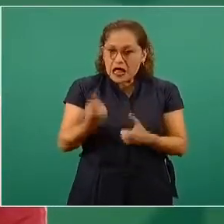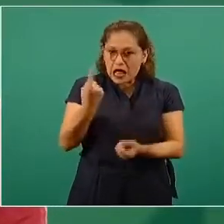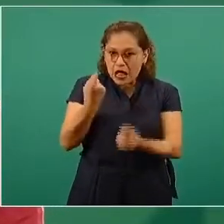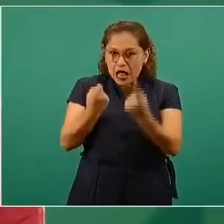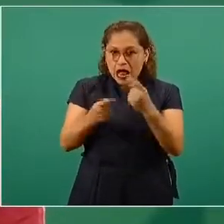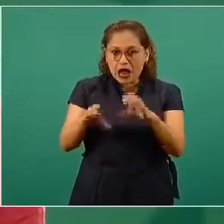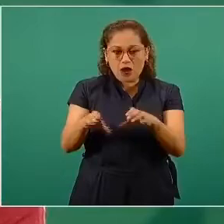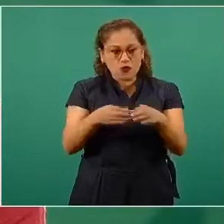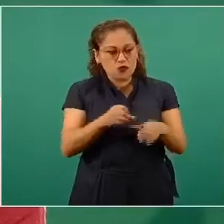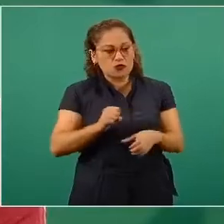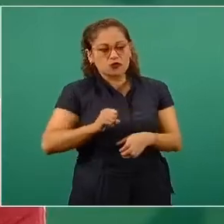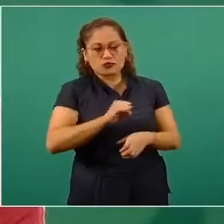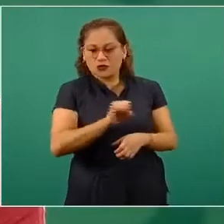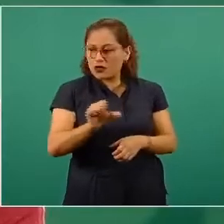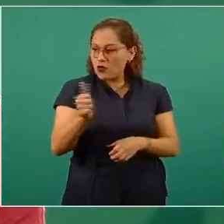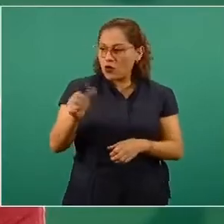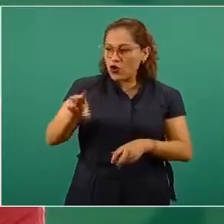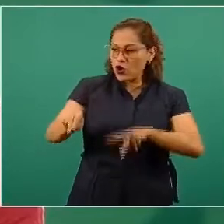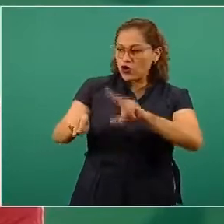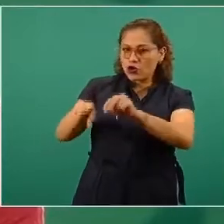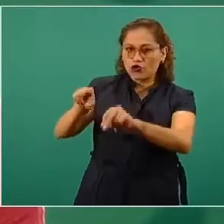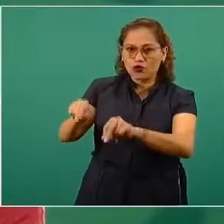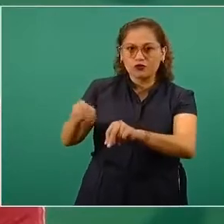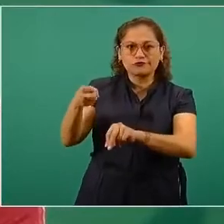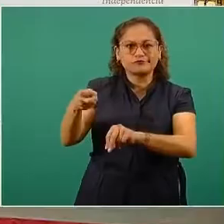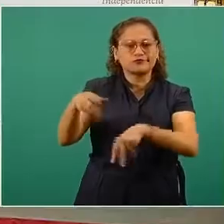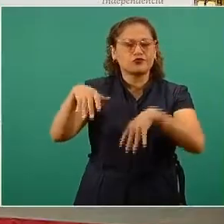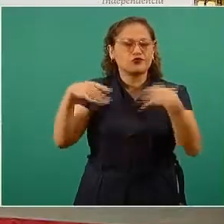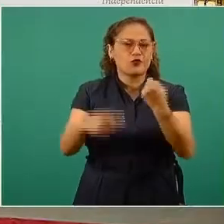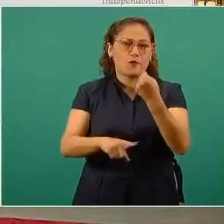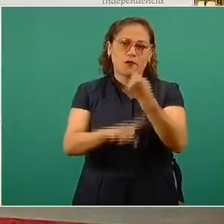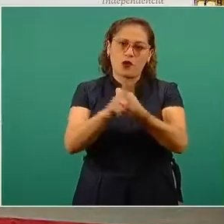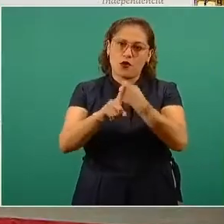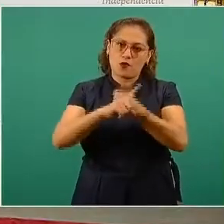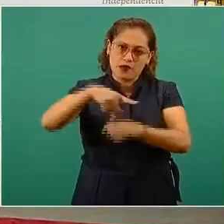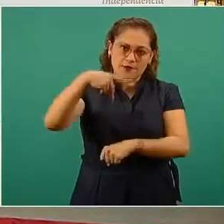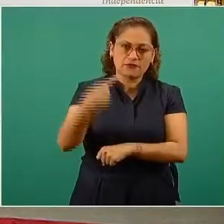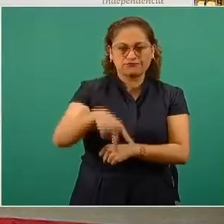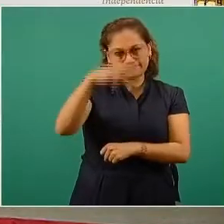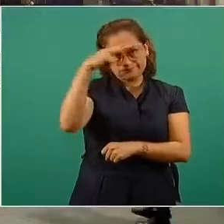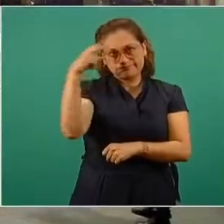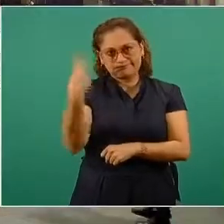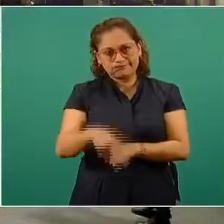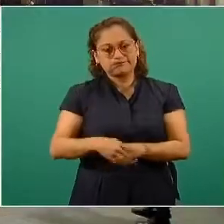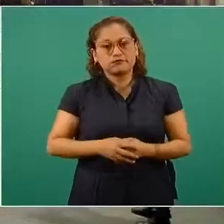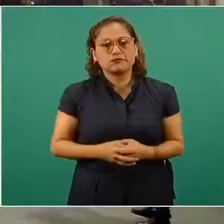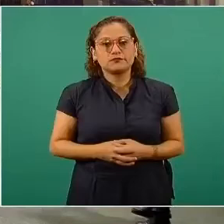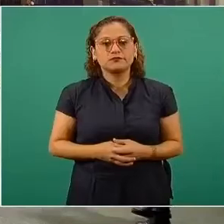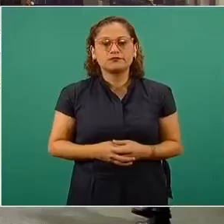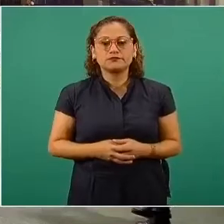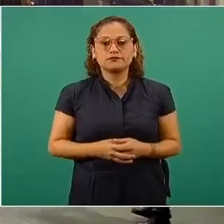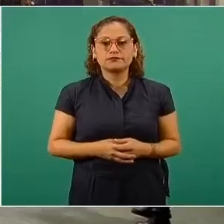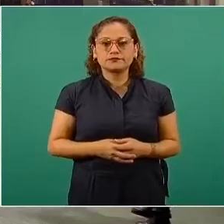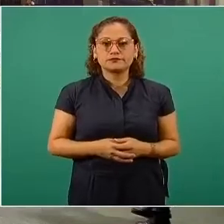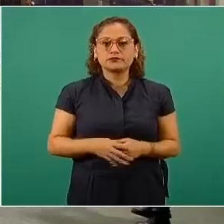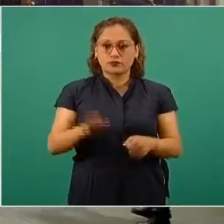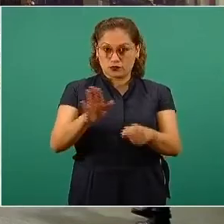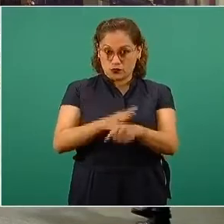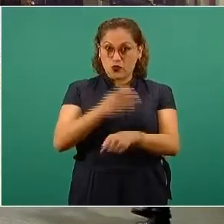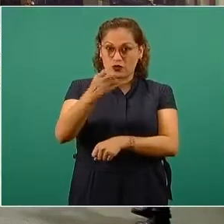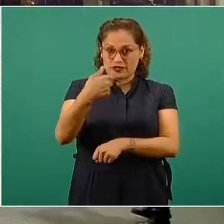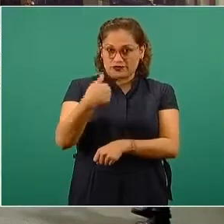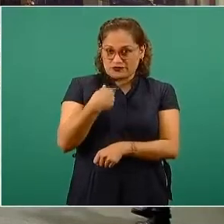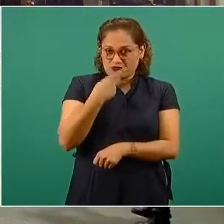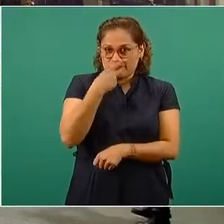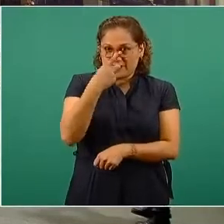de proveeduría, y entonces eso daña al patrimonio nacional. ¿Se tiene detectado qué firmas eran las que fueron las más? Por eso le digo, un día